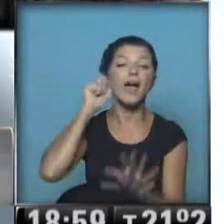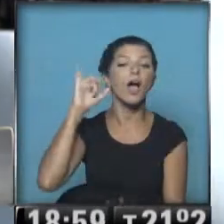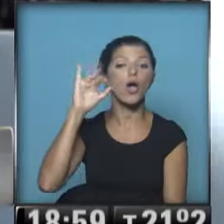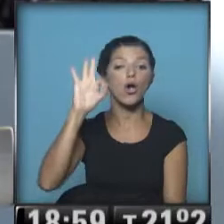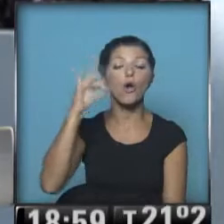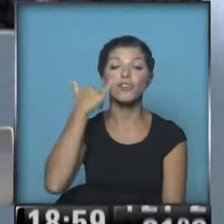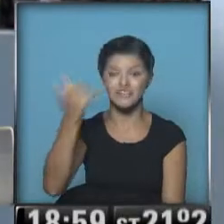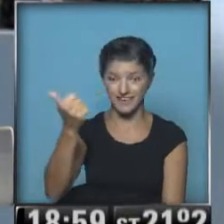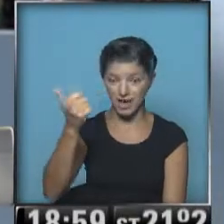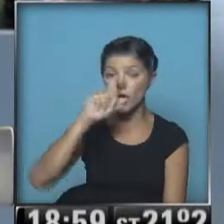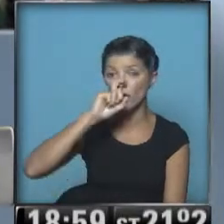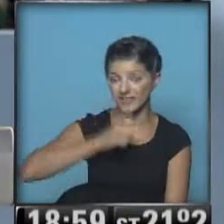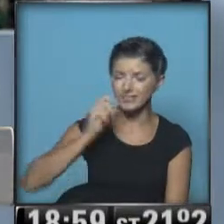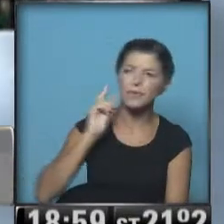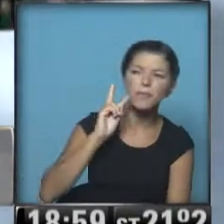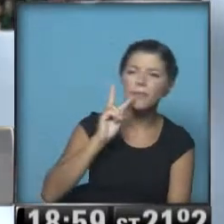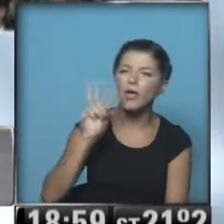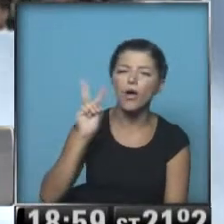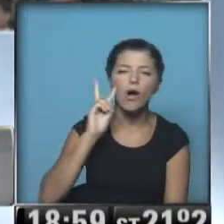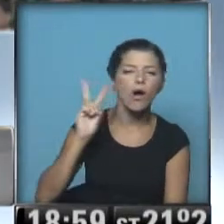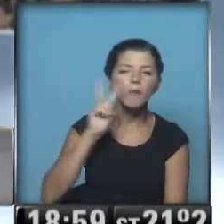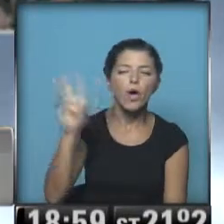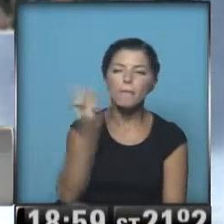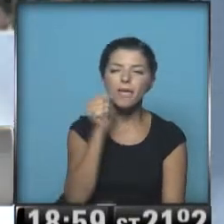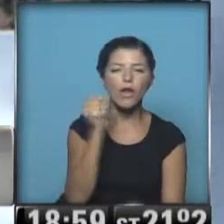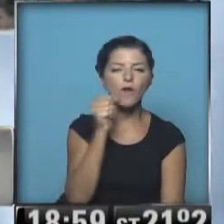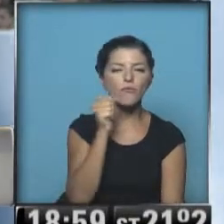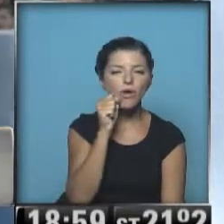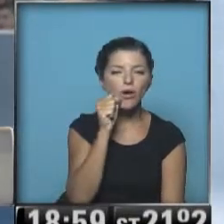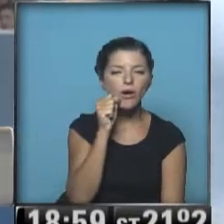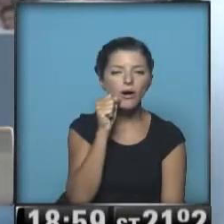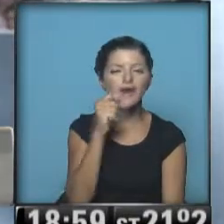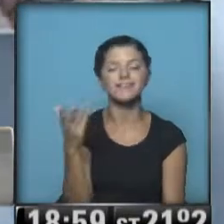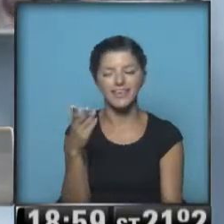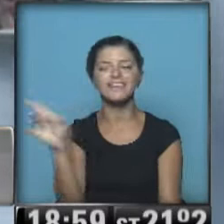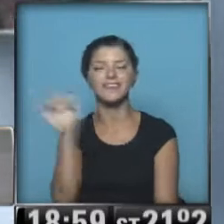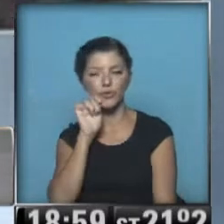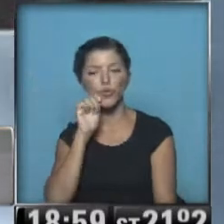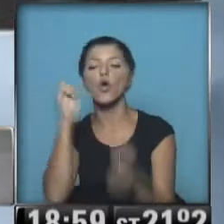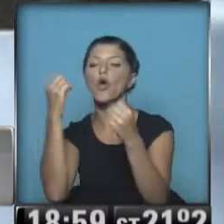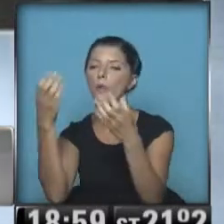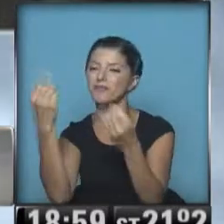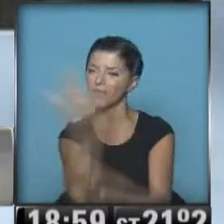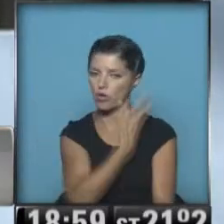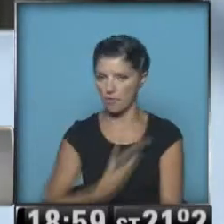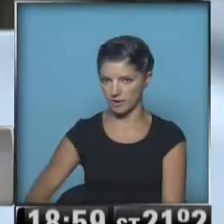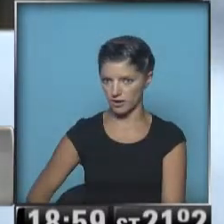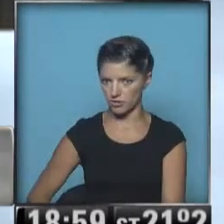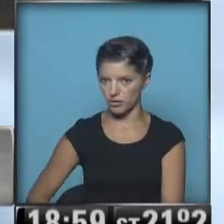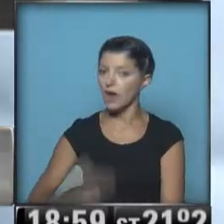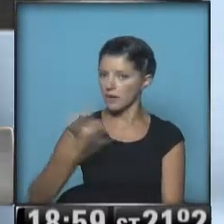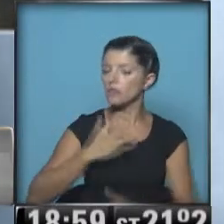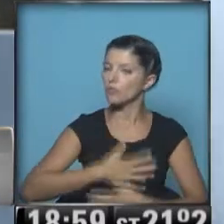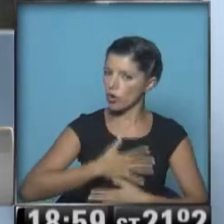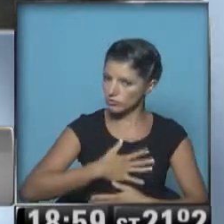Corrientes. Ahí te veo con el micrófono en la mano, así que bueno, un saludo. ¿Qué tal, gobernador? ¿Cómo le va? La verdad que es un gusto